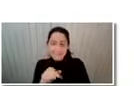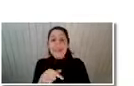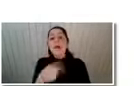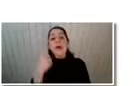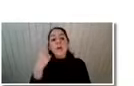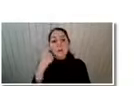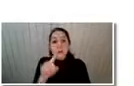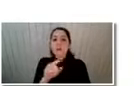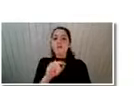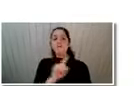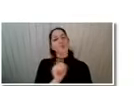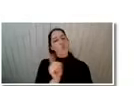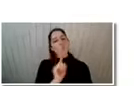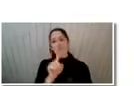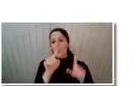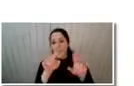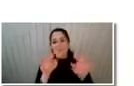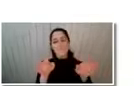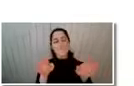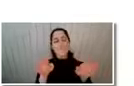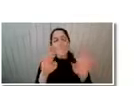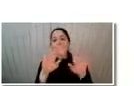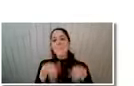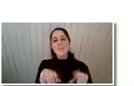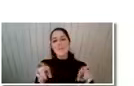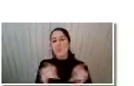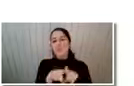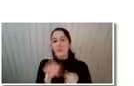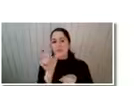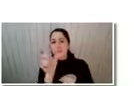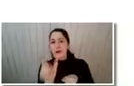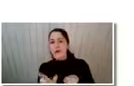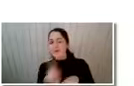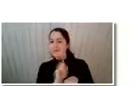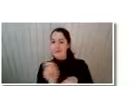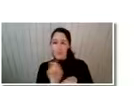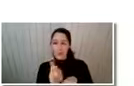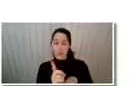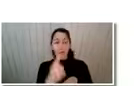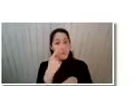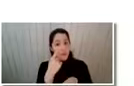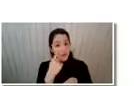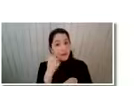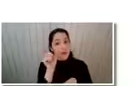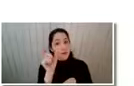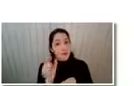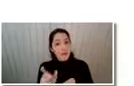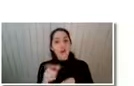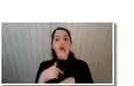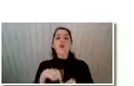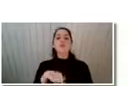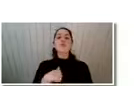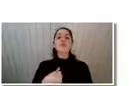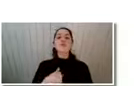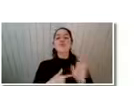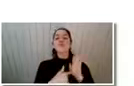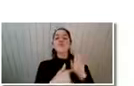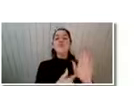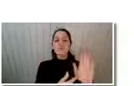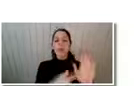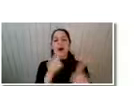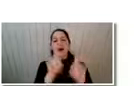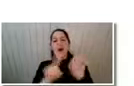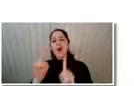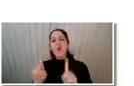es que, a ver, ¿qué significa? Vamos a ir revisando los términos y para esto ocupé algunas infografías del grupo de la red